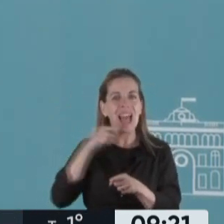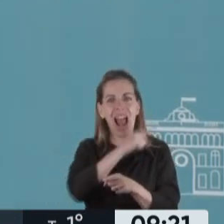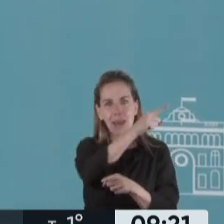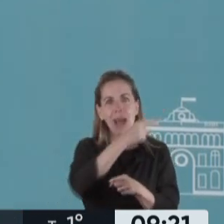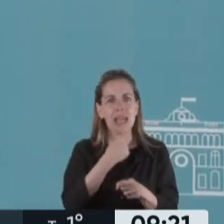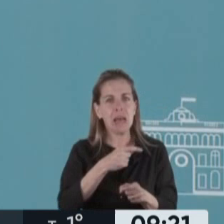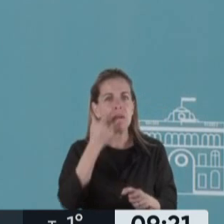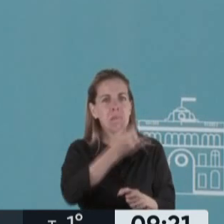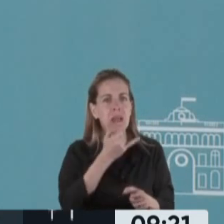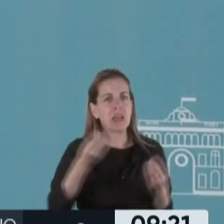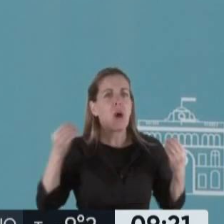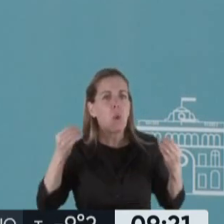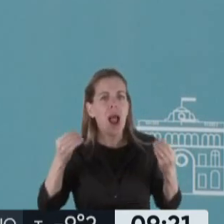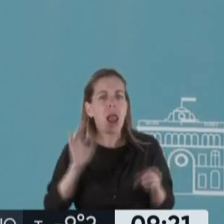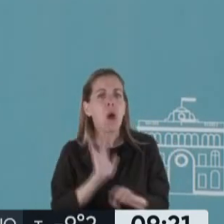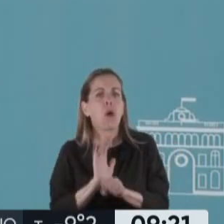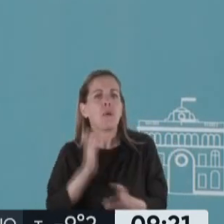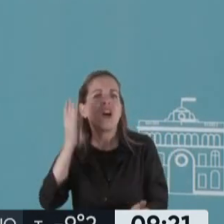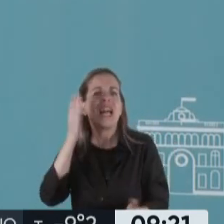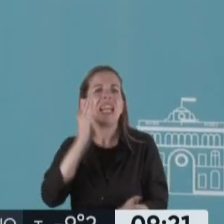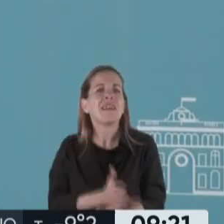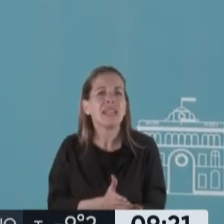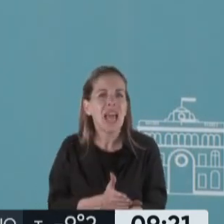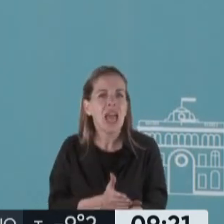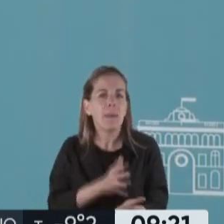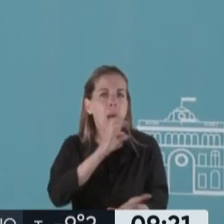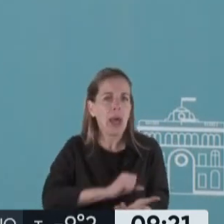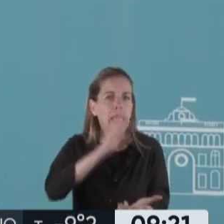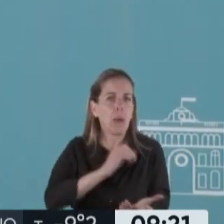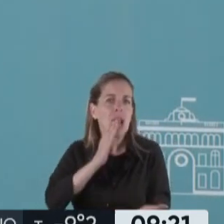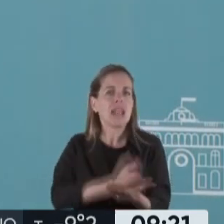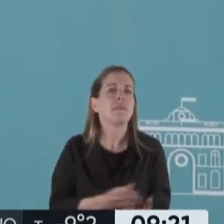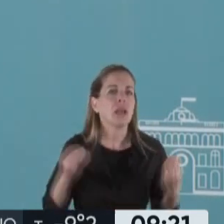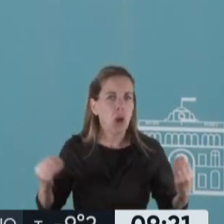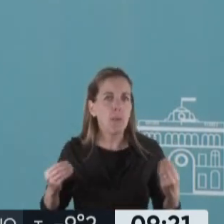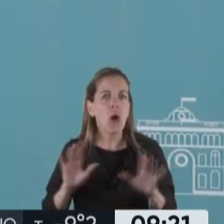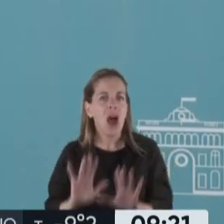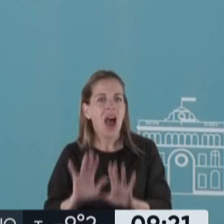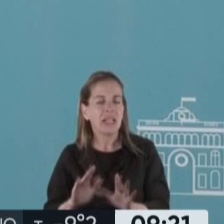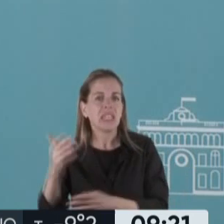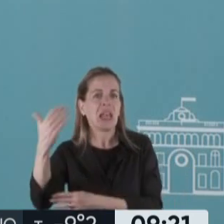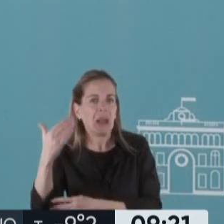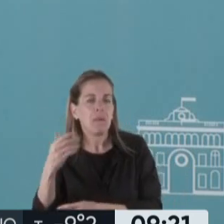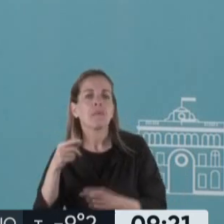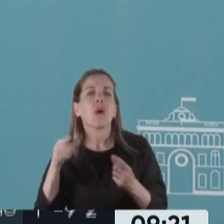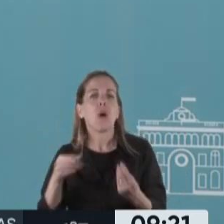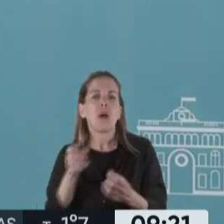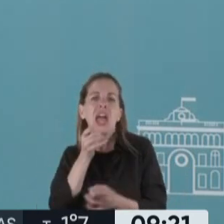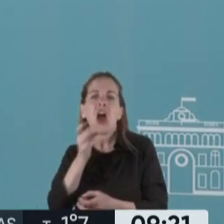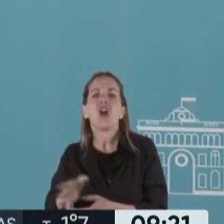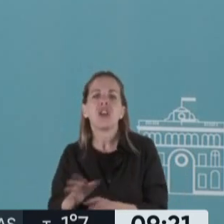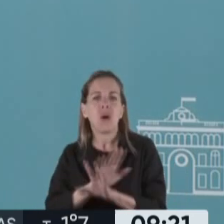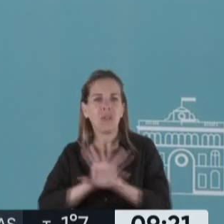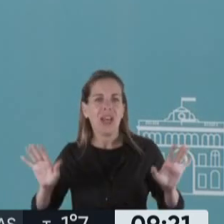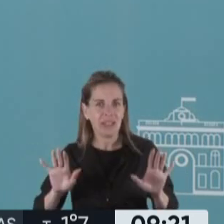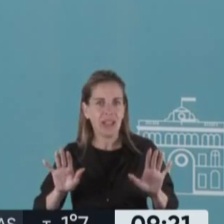límite de hasta dónde tenemos que tolerar, y el límite, sin duda, son los discursos de odio. El límite de la tolerancia, decía Habermas, es el